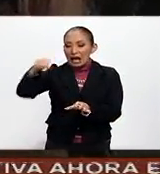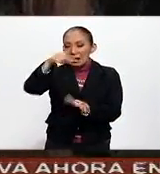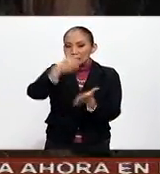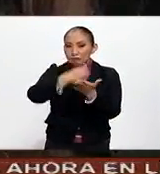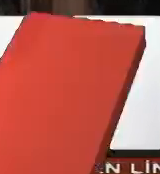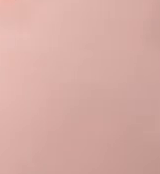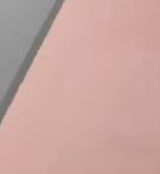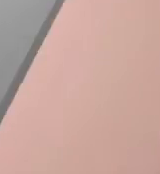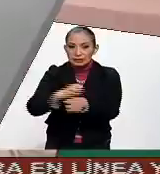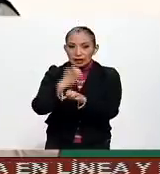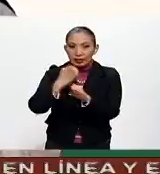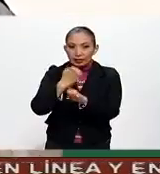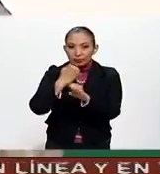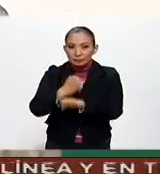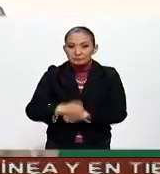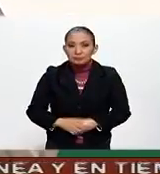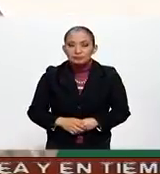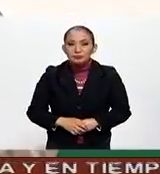megalópolis.